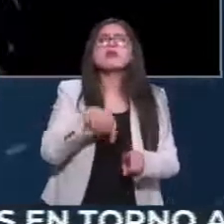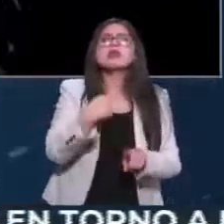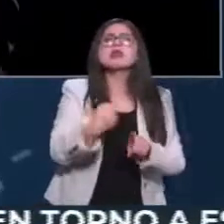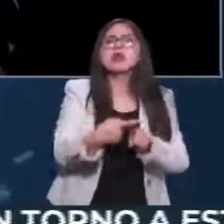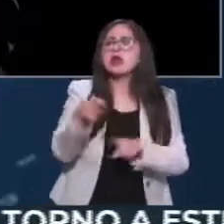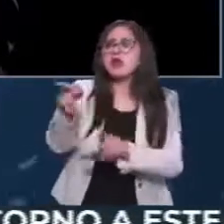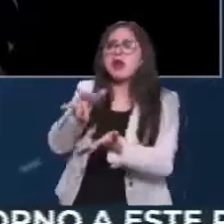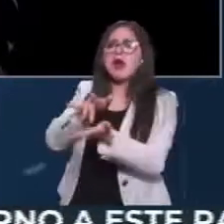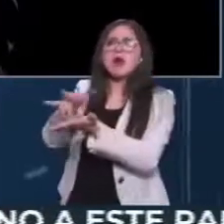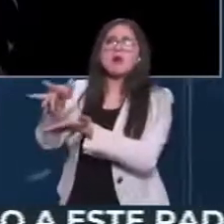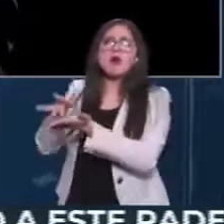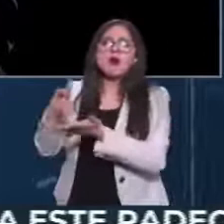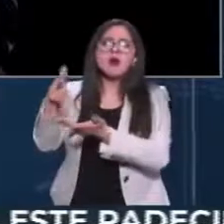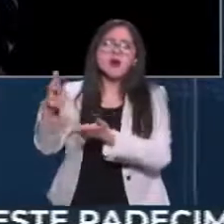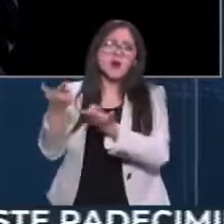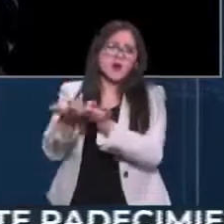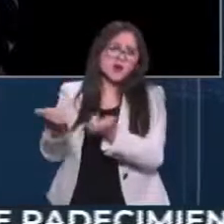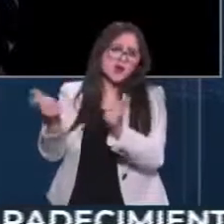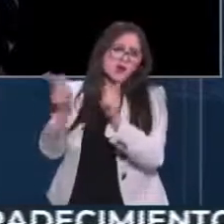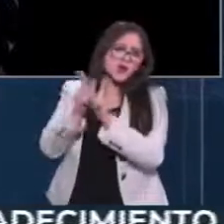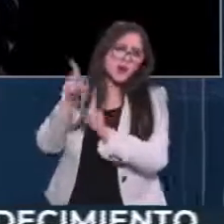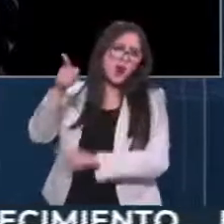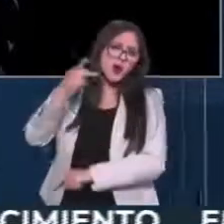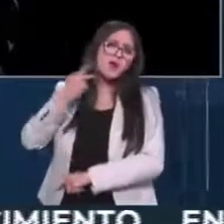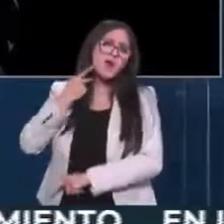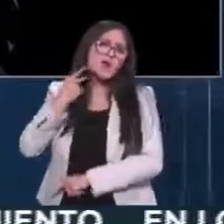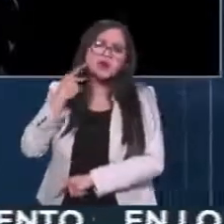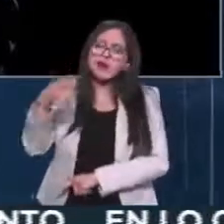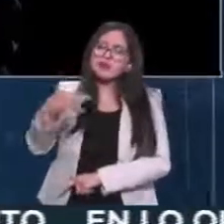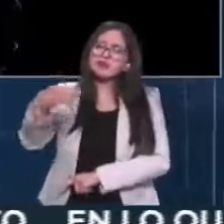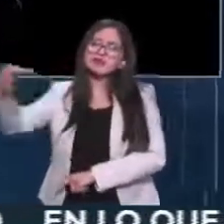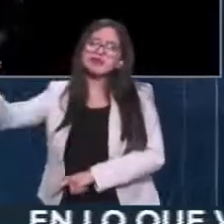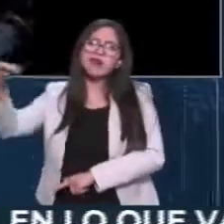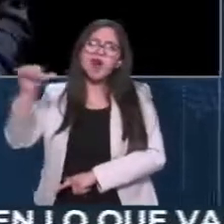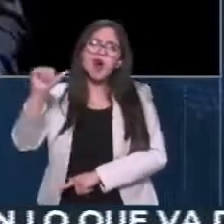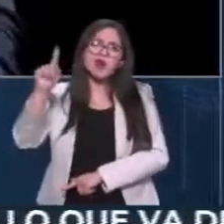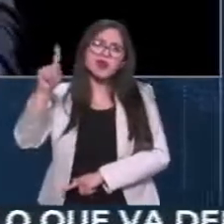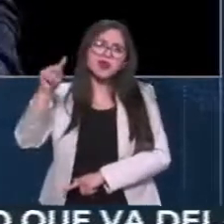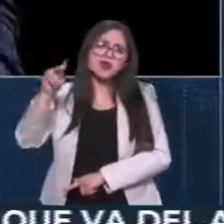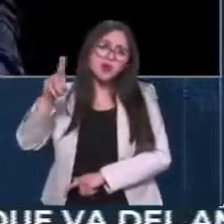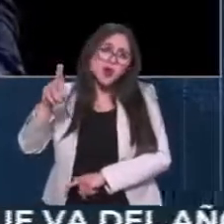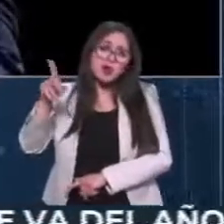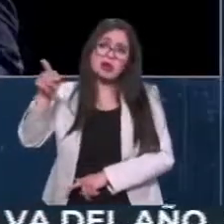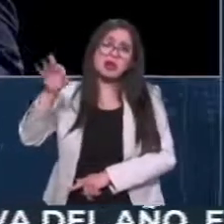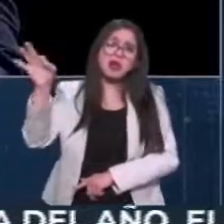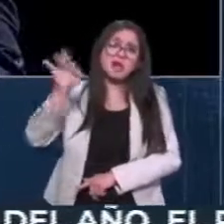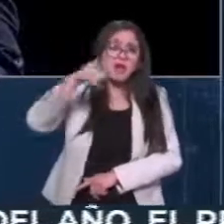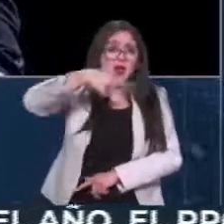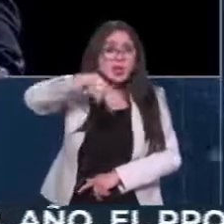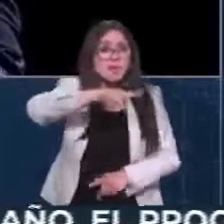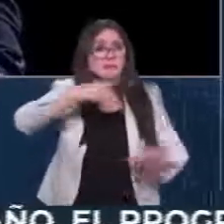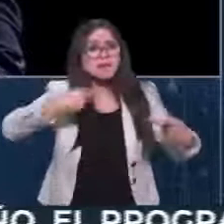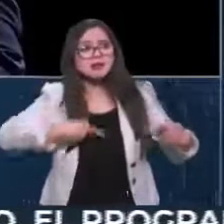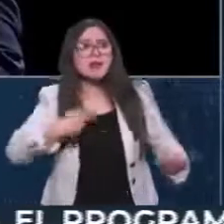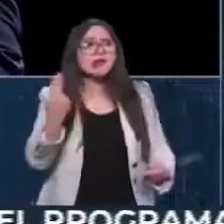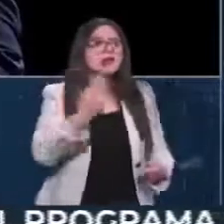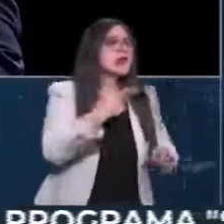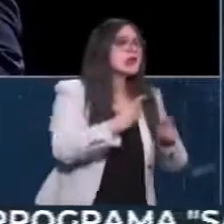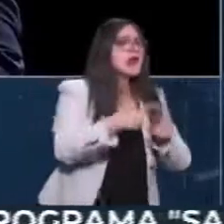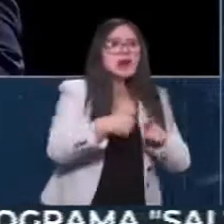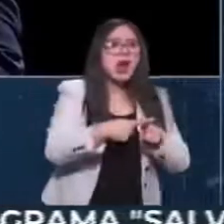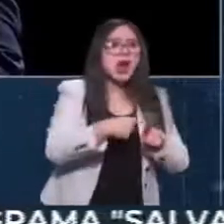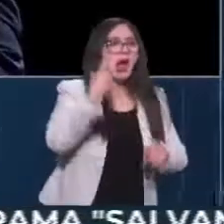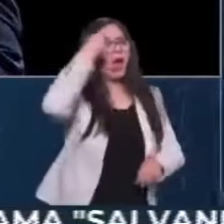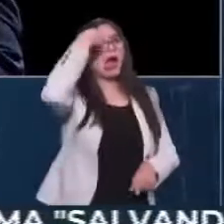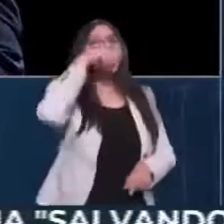los partidos que lo hacen auditor, porque creo que tenían más necesidad de poner a alguien a modo que otra cosa, y bueno, y es el